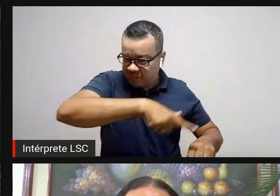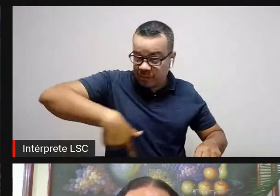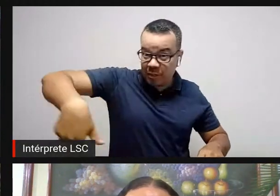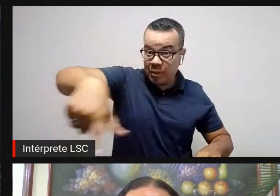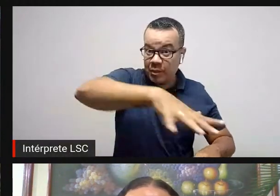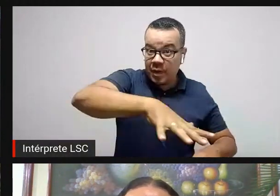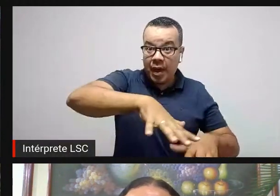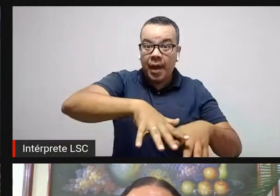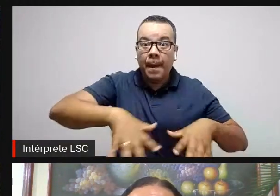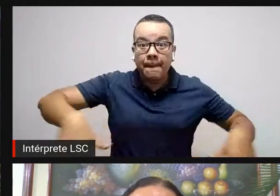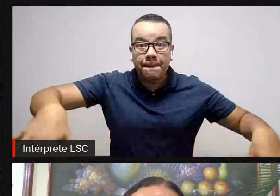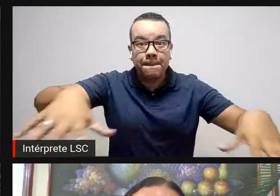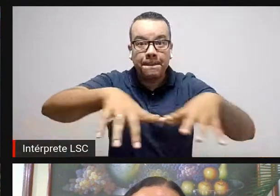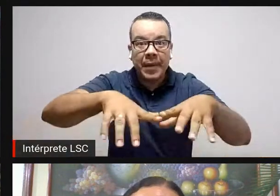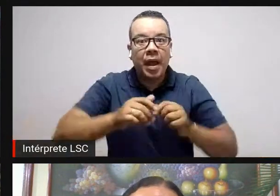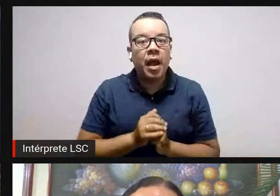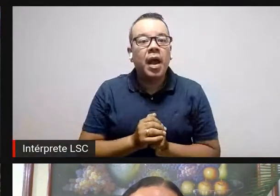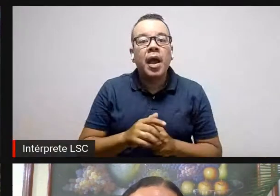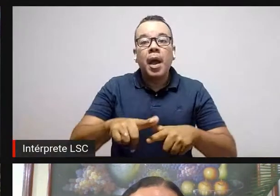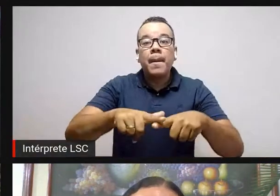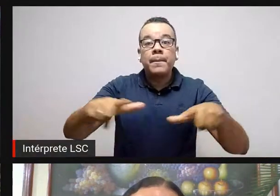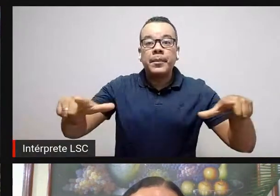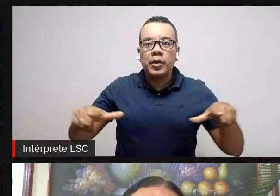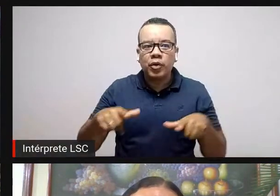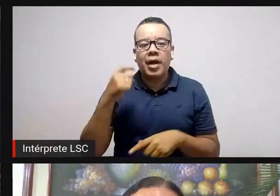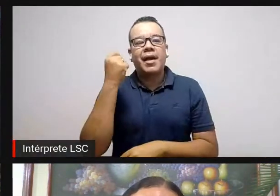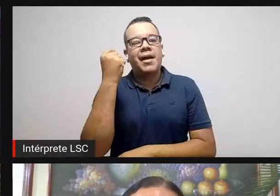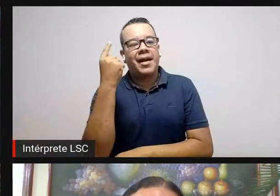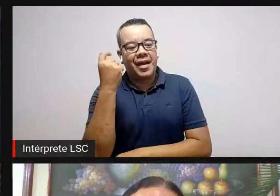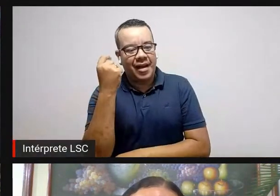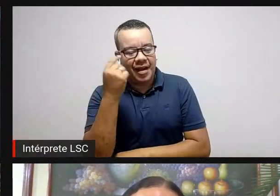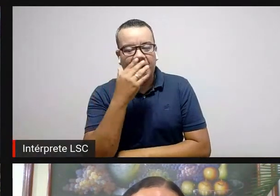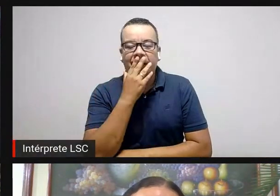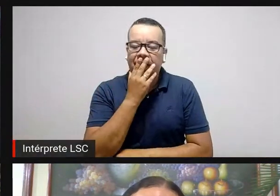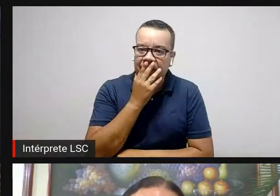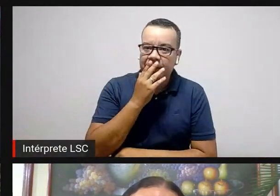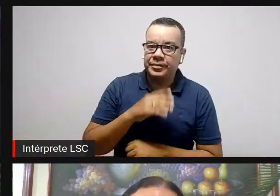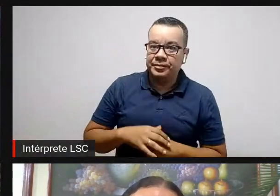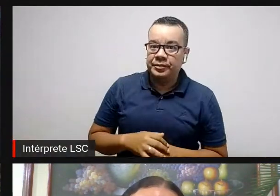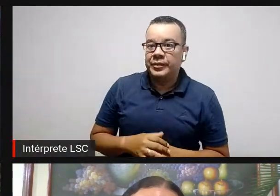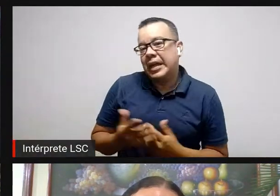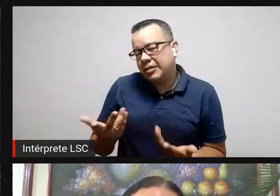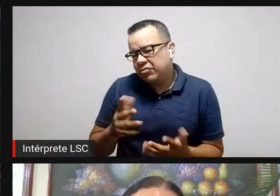proyectos que se realizan en las veredas de la ciudad de Pereira.